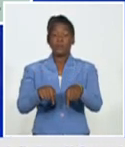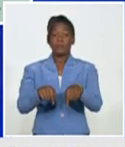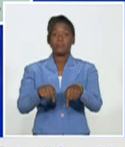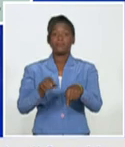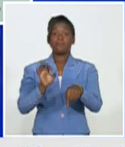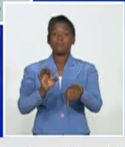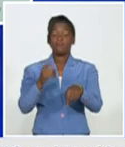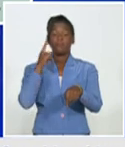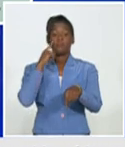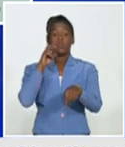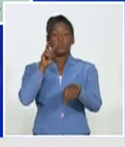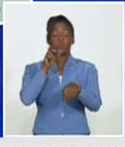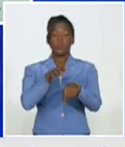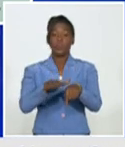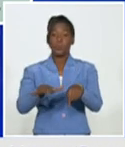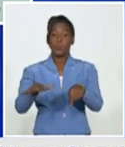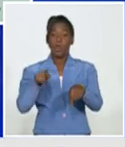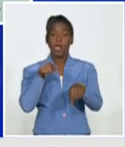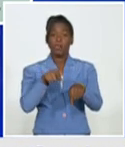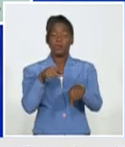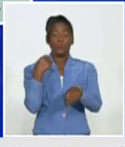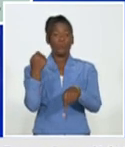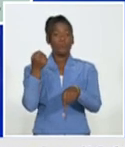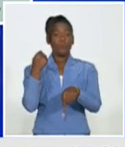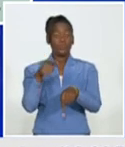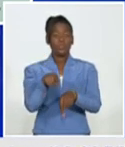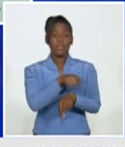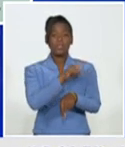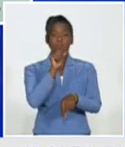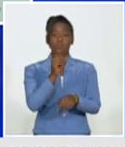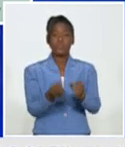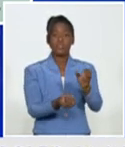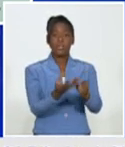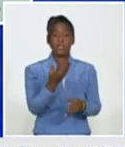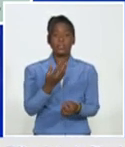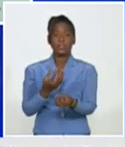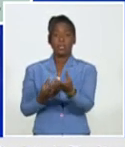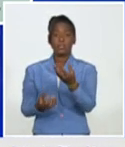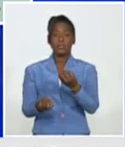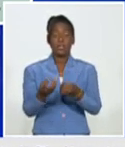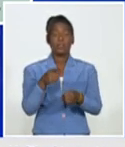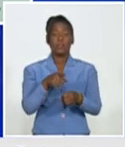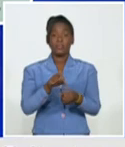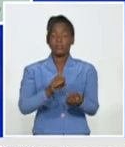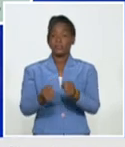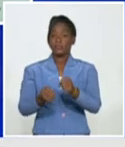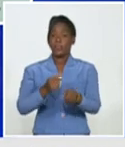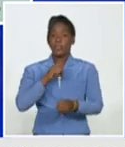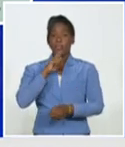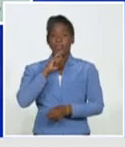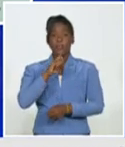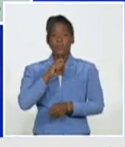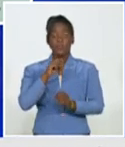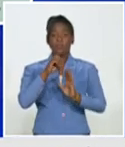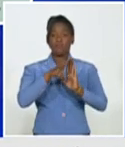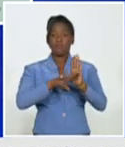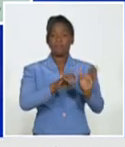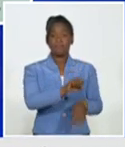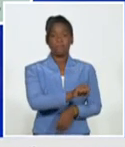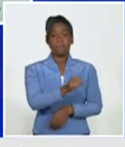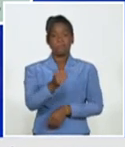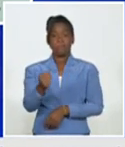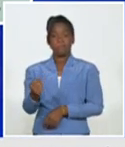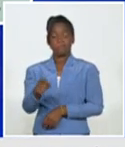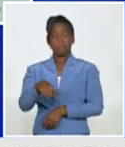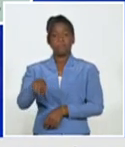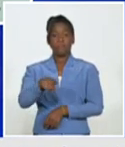el incremento que ha tenido en los últimos días, pues todavía arrecian un poco más las medidas para que